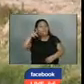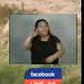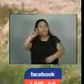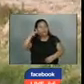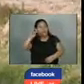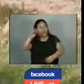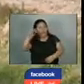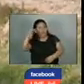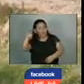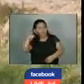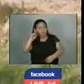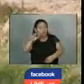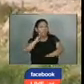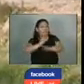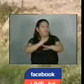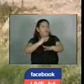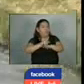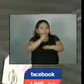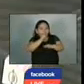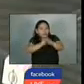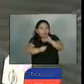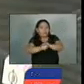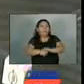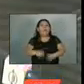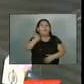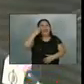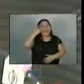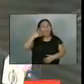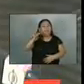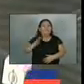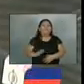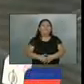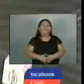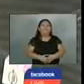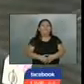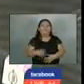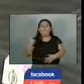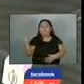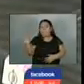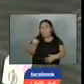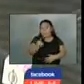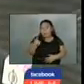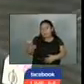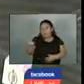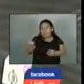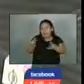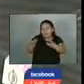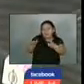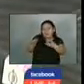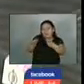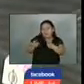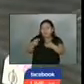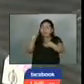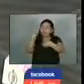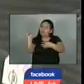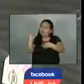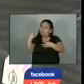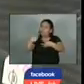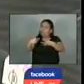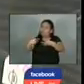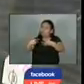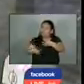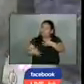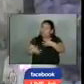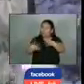diseñada como forma de combatir la migración irregular. Por ejemplo, personas que buscan ingresar legalmente a los Estados Unidos